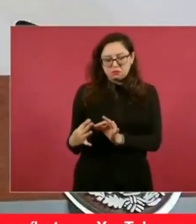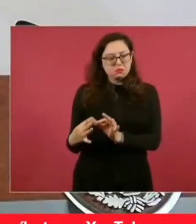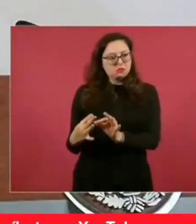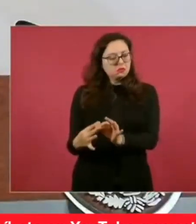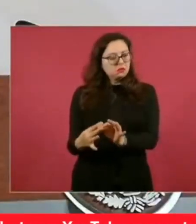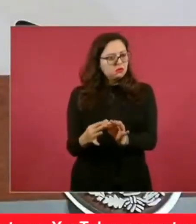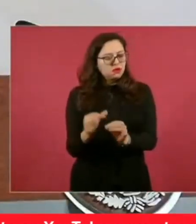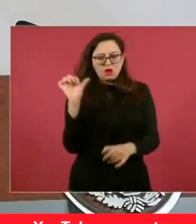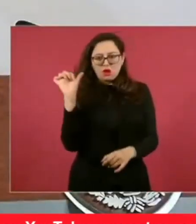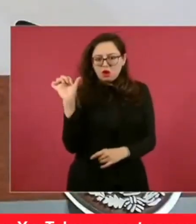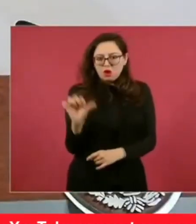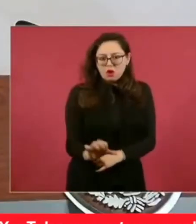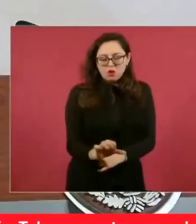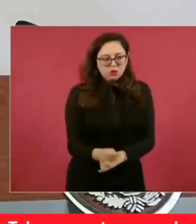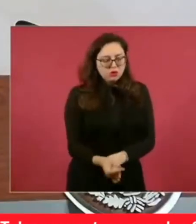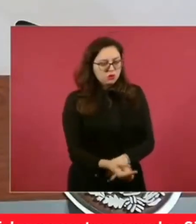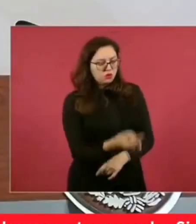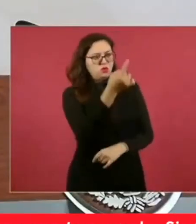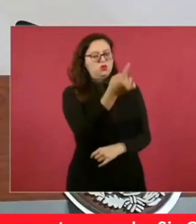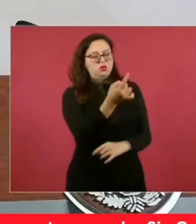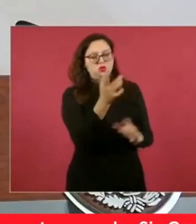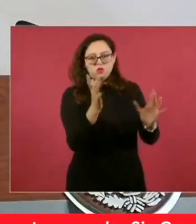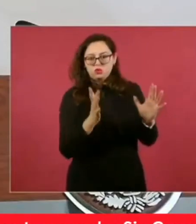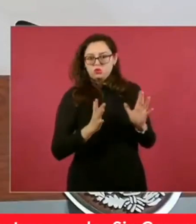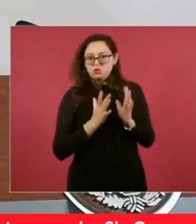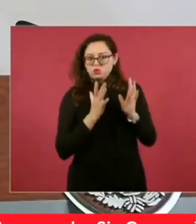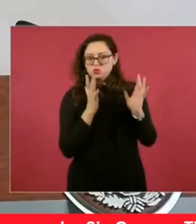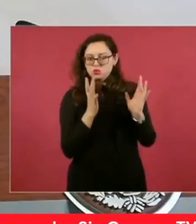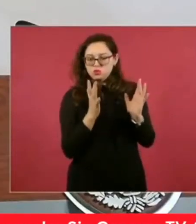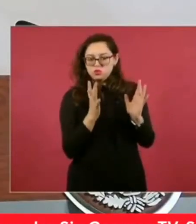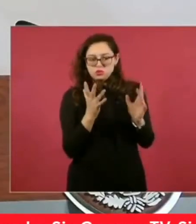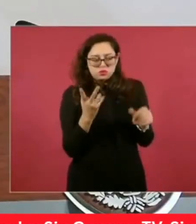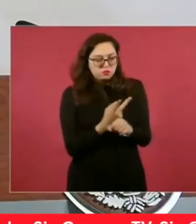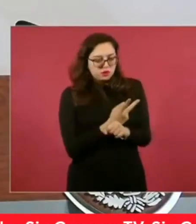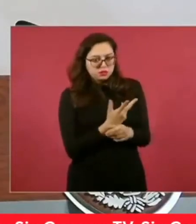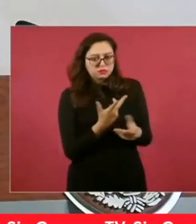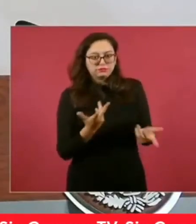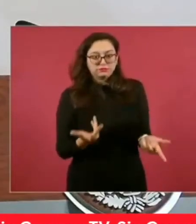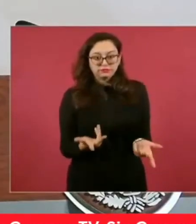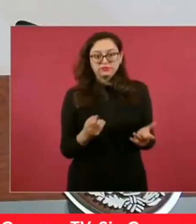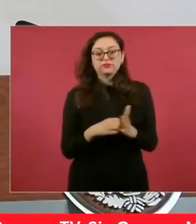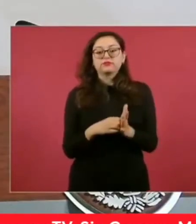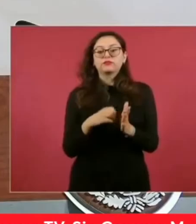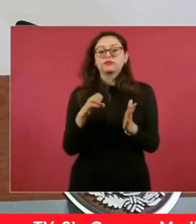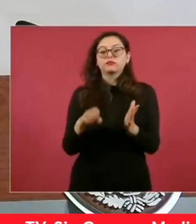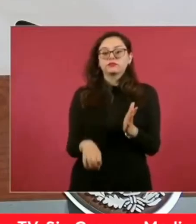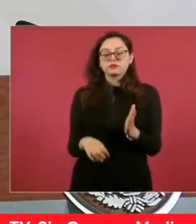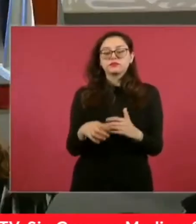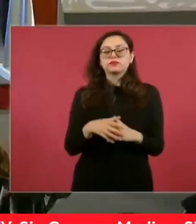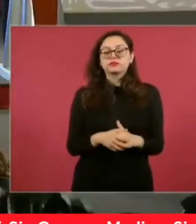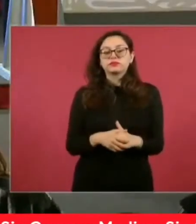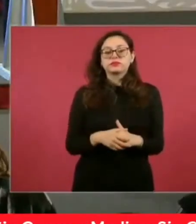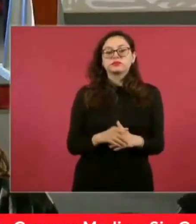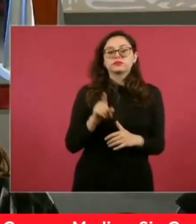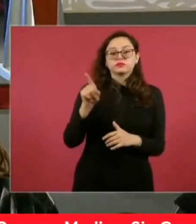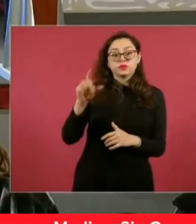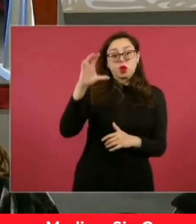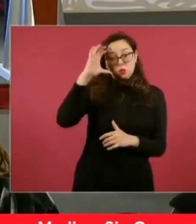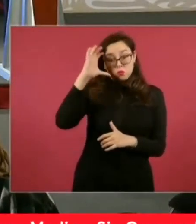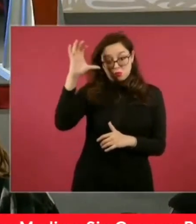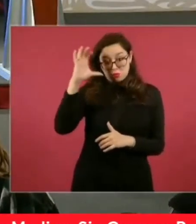lo reportamos, en el caso del gas estacionario, el que se vende por litro, por ejemplo, Gas Global Corporativo, ahí en Tetecala,